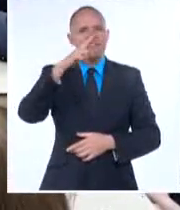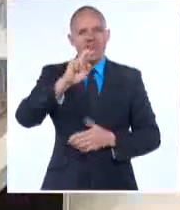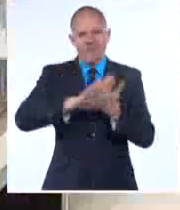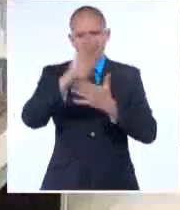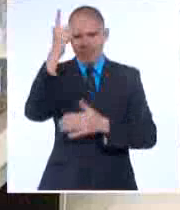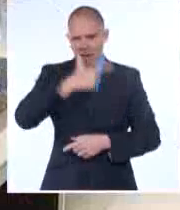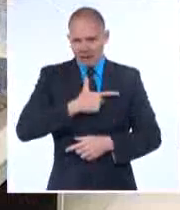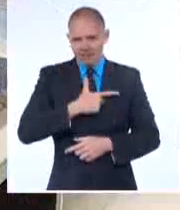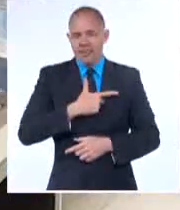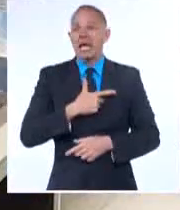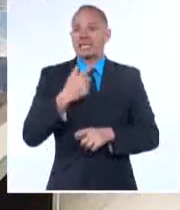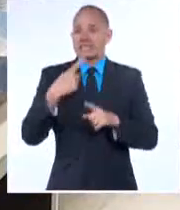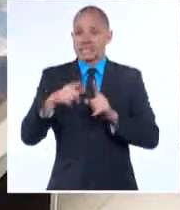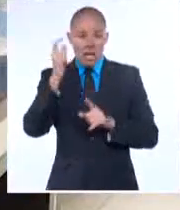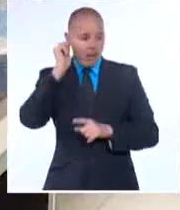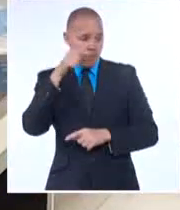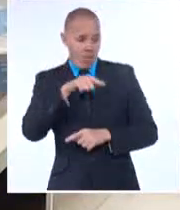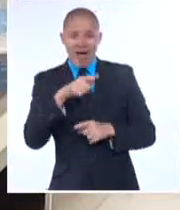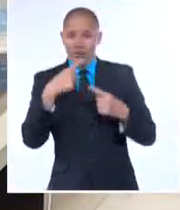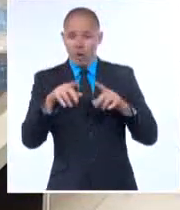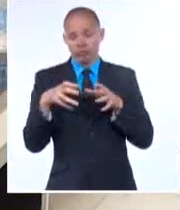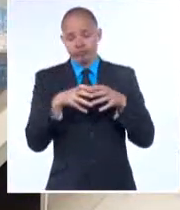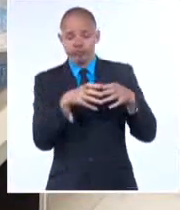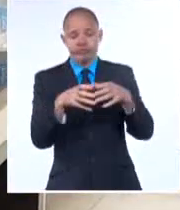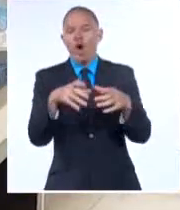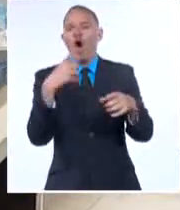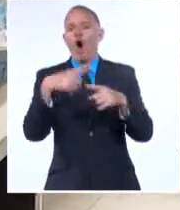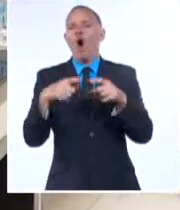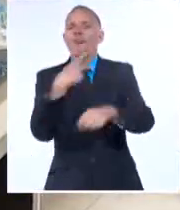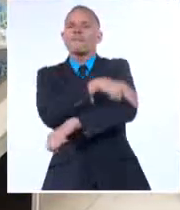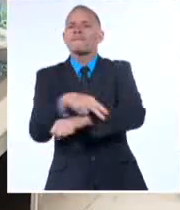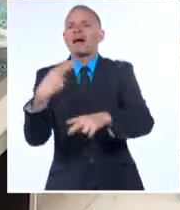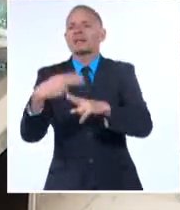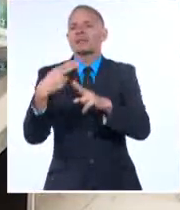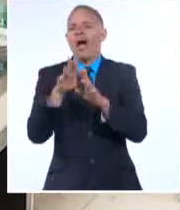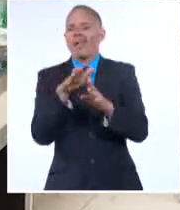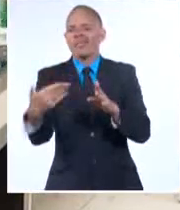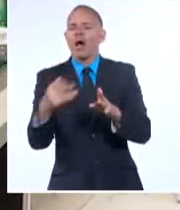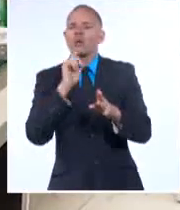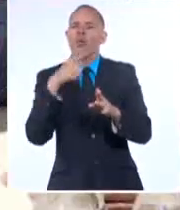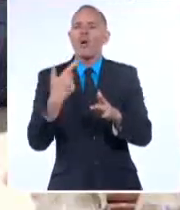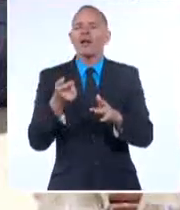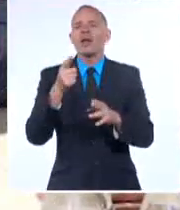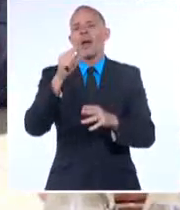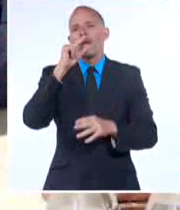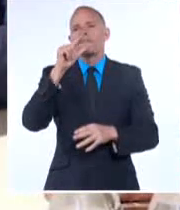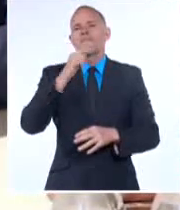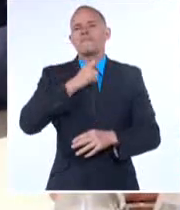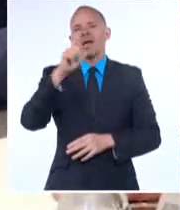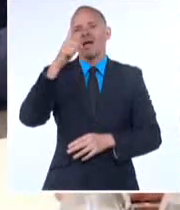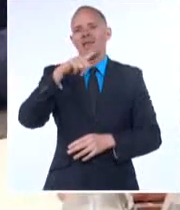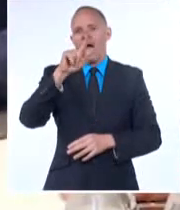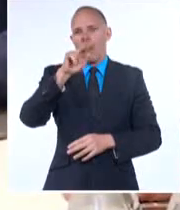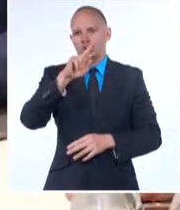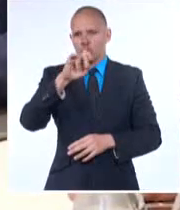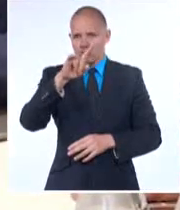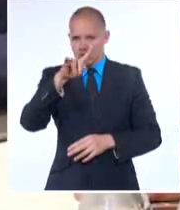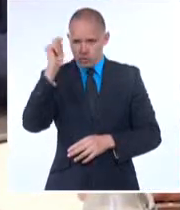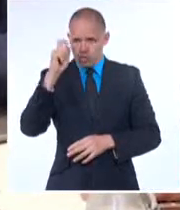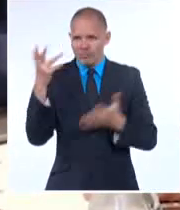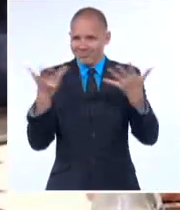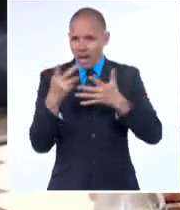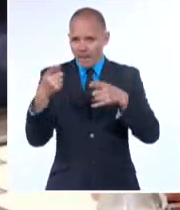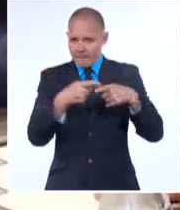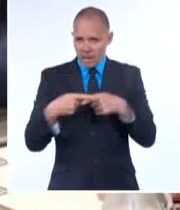la comitiva que le acompañó visitaron Belarús. Se reunieron con la presidenta del Senado de esa república, el presidente